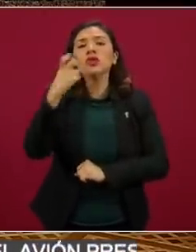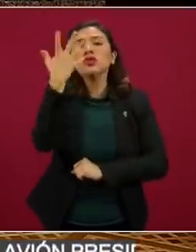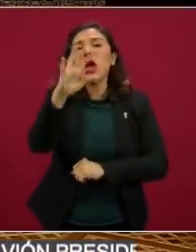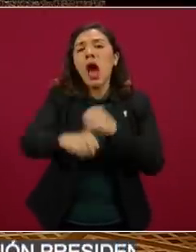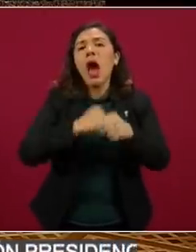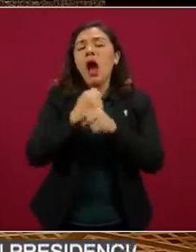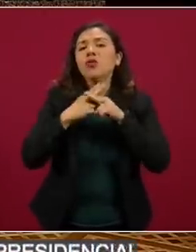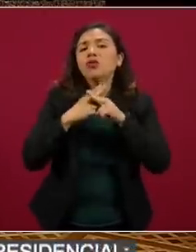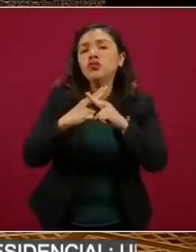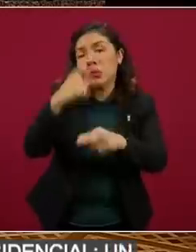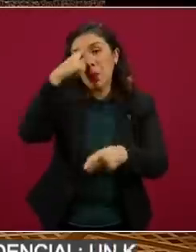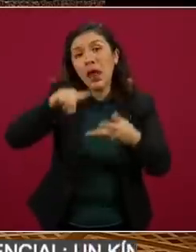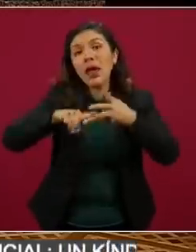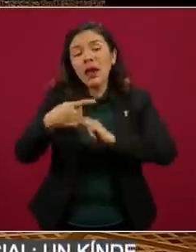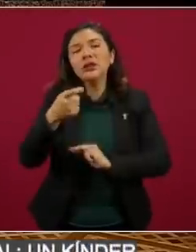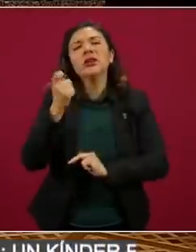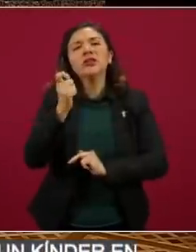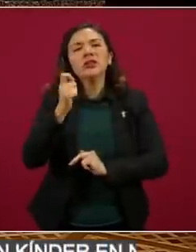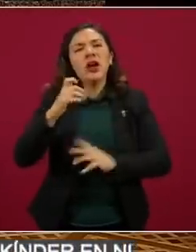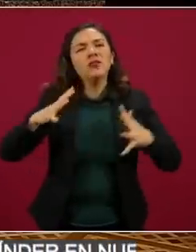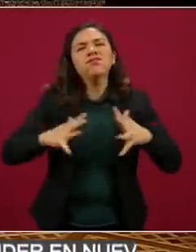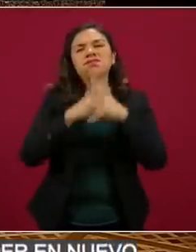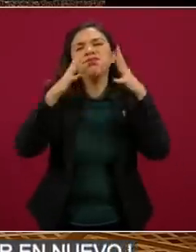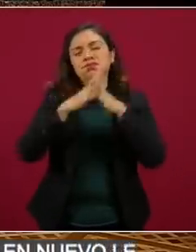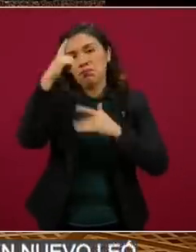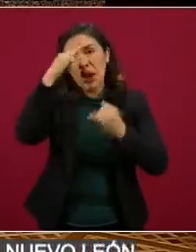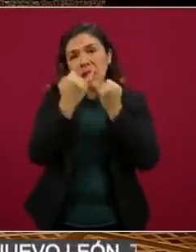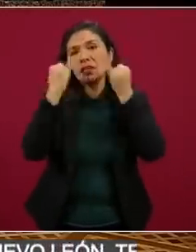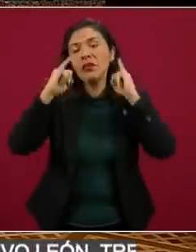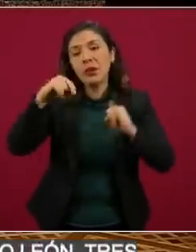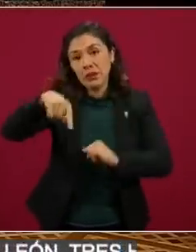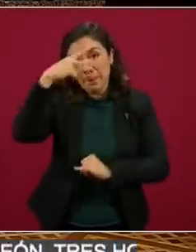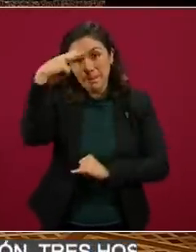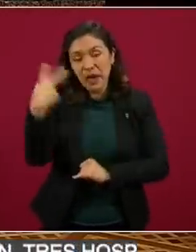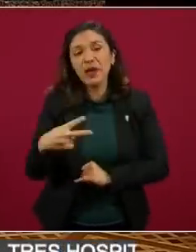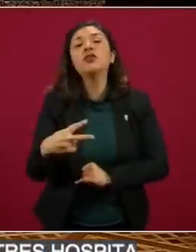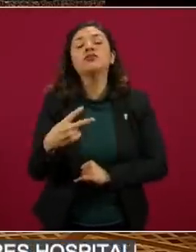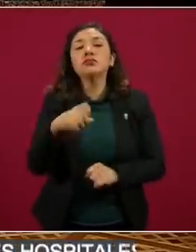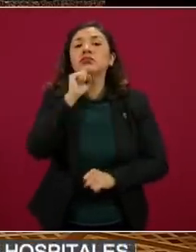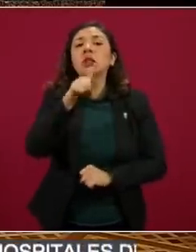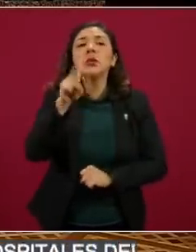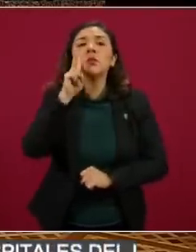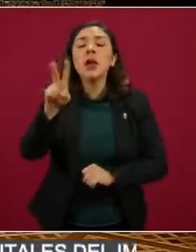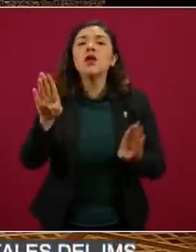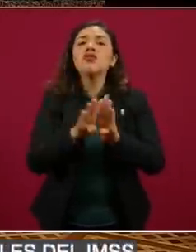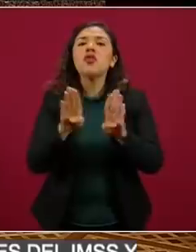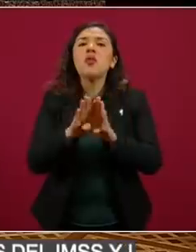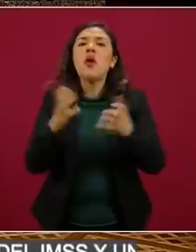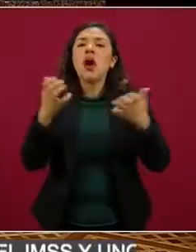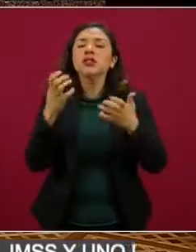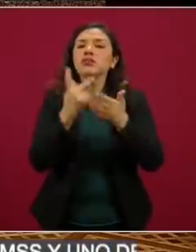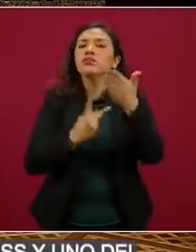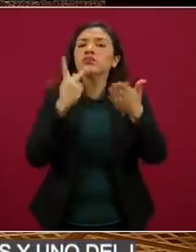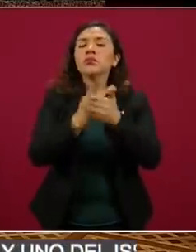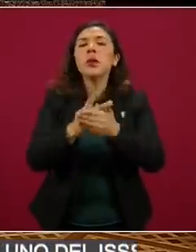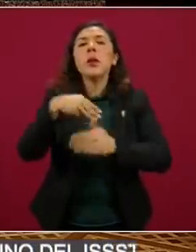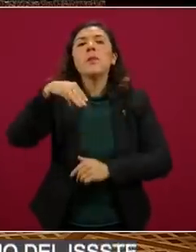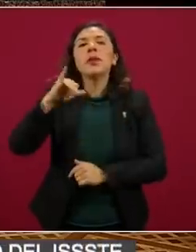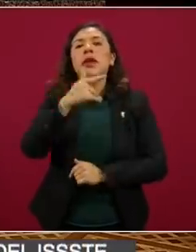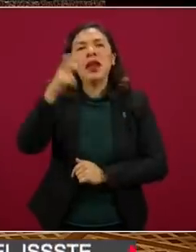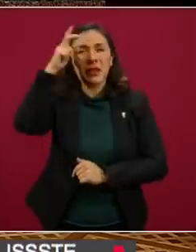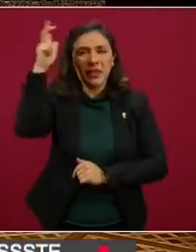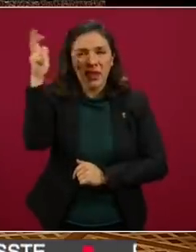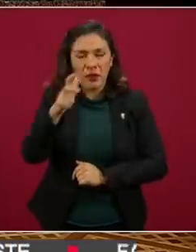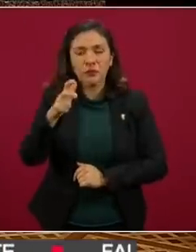aniversario del inicio de la lucha por la independencia de mexico y veremos la condecoración miguel hidalgo también